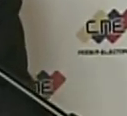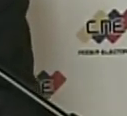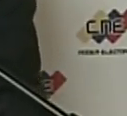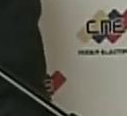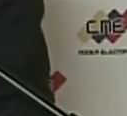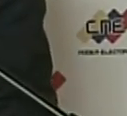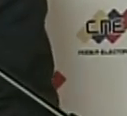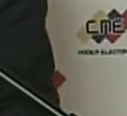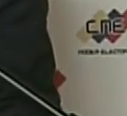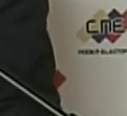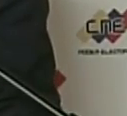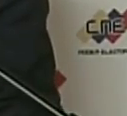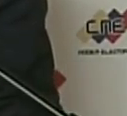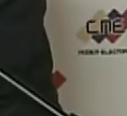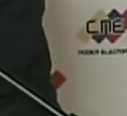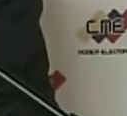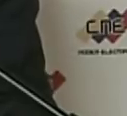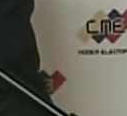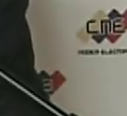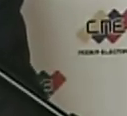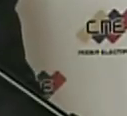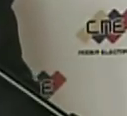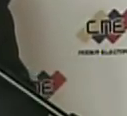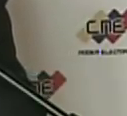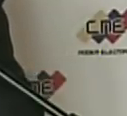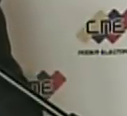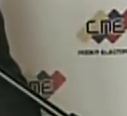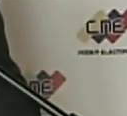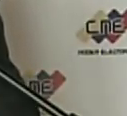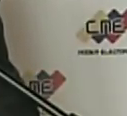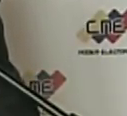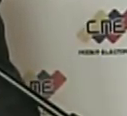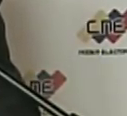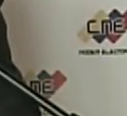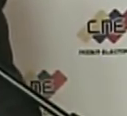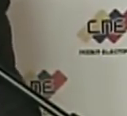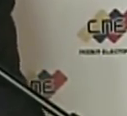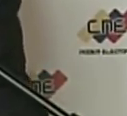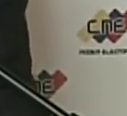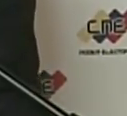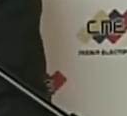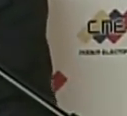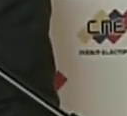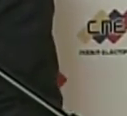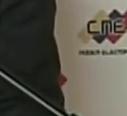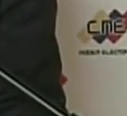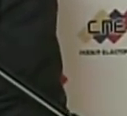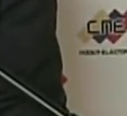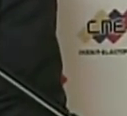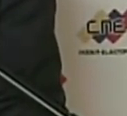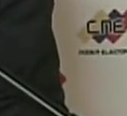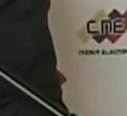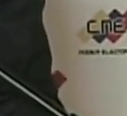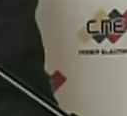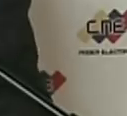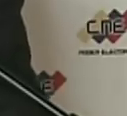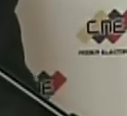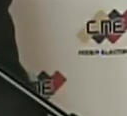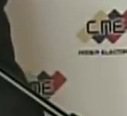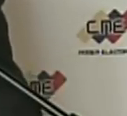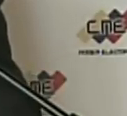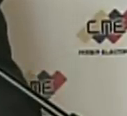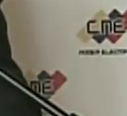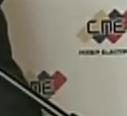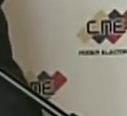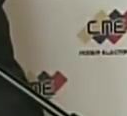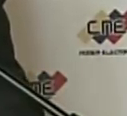de diciembre. A las venezolanas y a los venezolanos nos gusta votar, nos gusta escoger a quienes